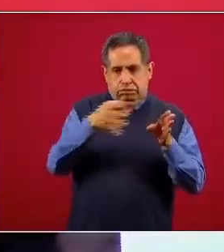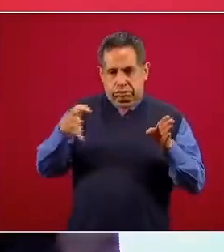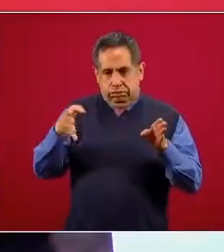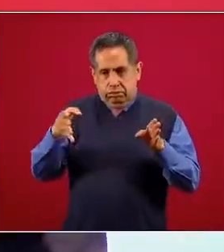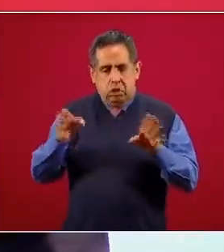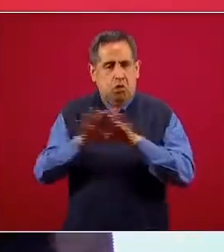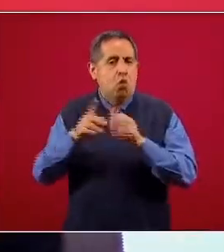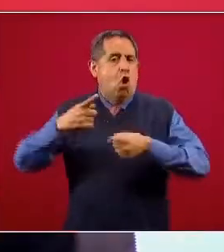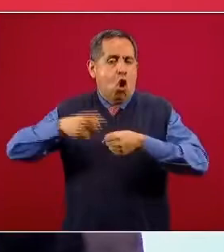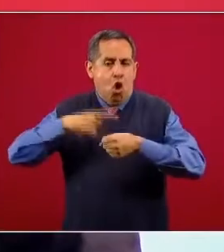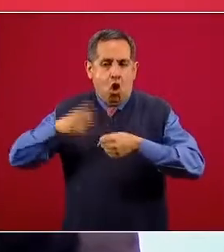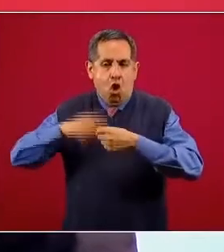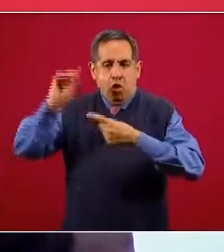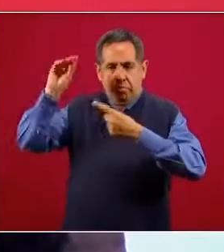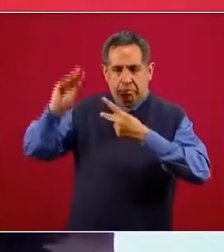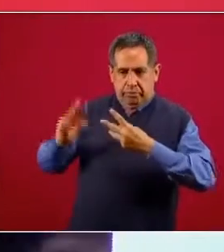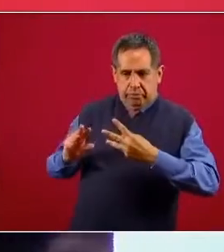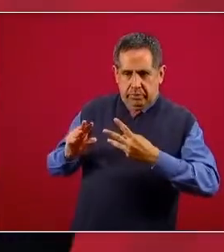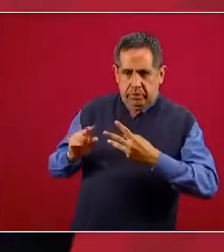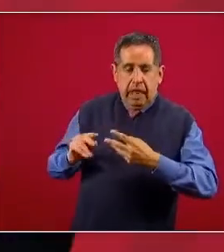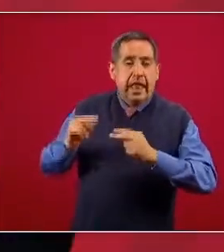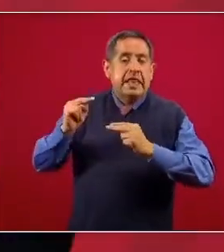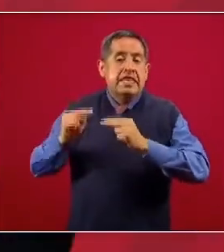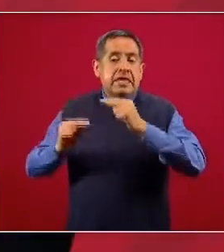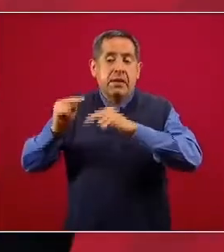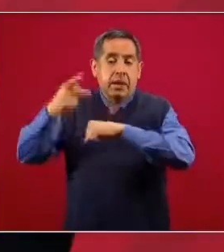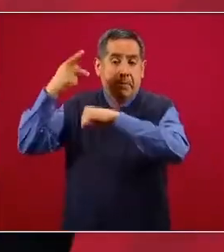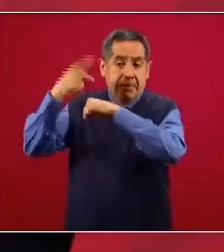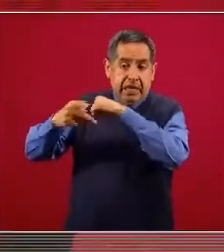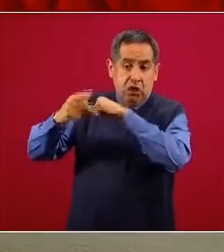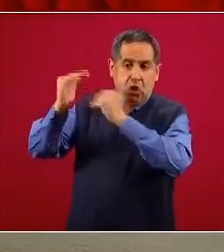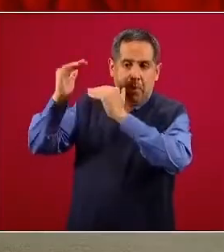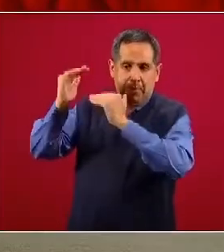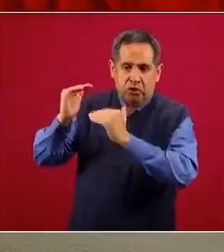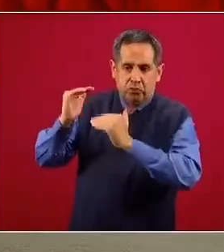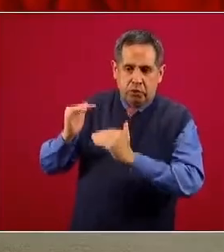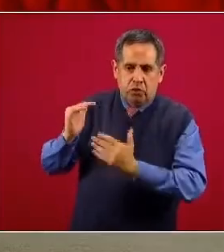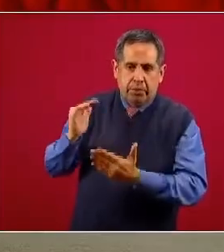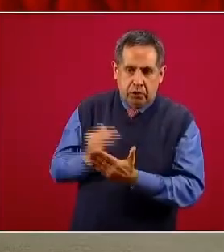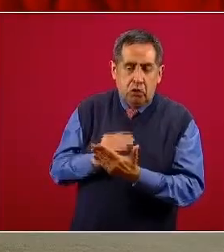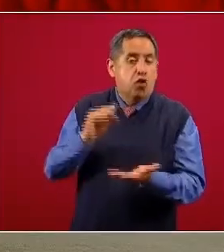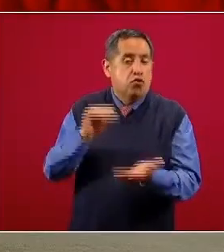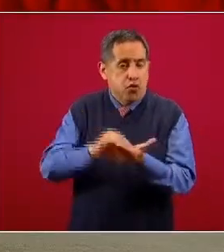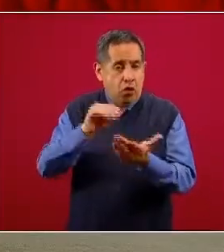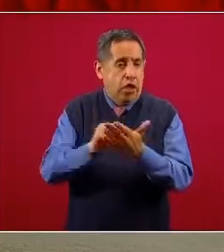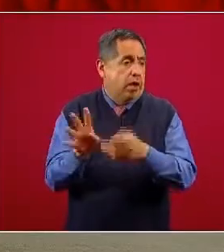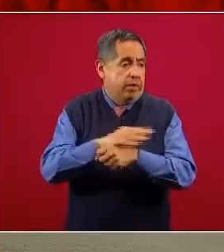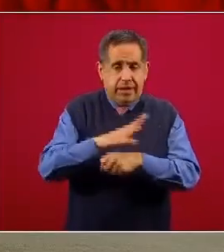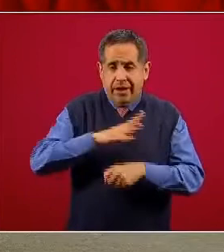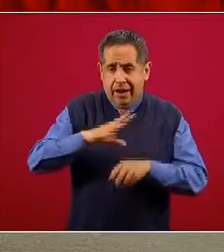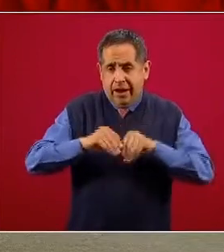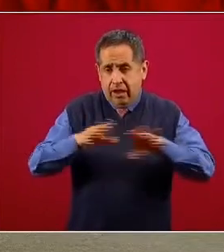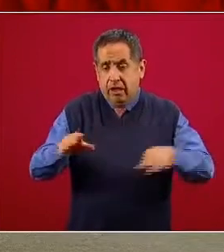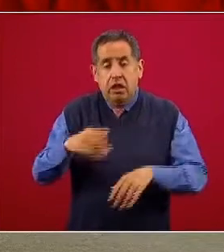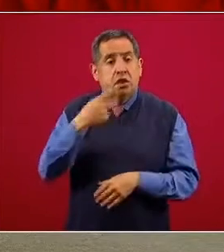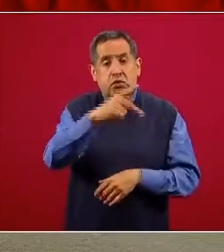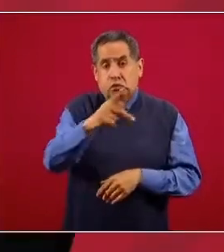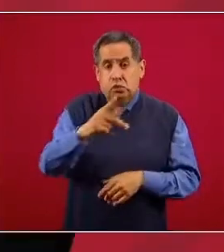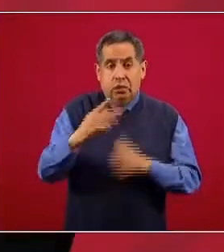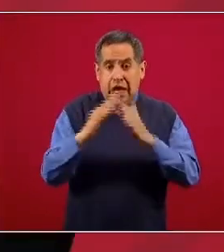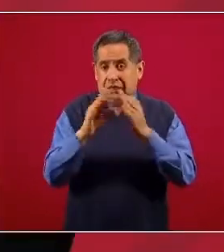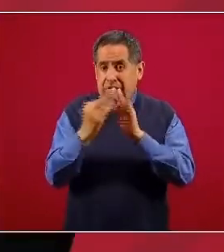de los colores. Los colores significan niveles de riesgo. La epidemia no ha acabado. Usted en su localidad todavía va a